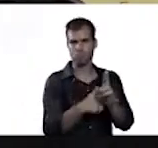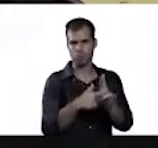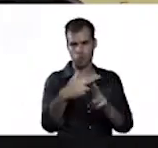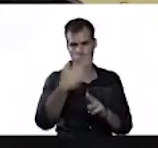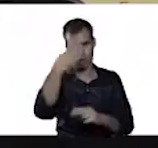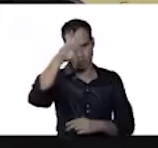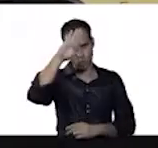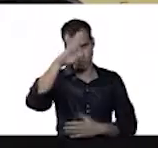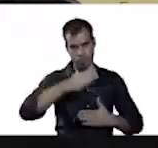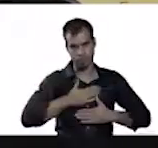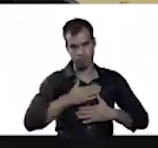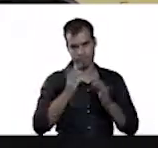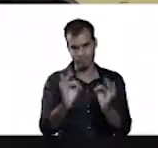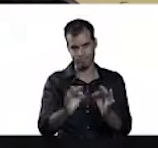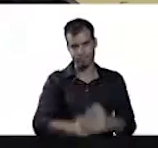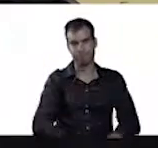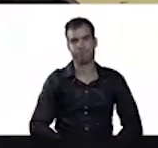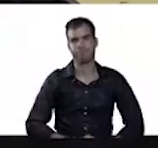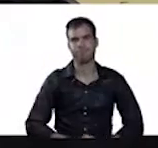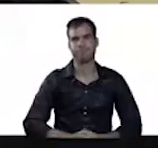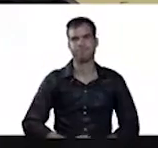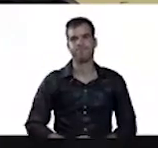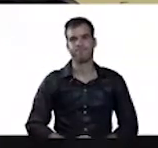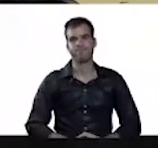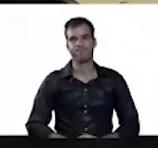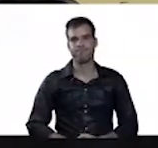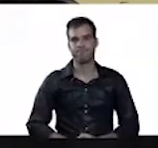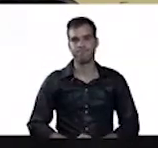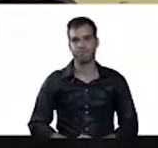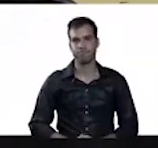231 del libro de texto de Historia de Cuba.